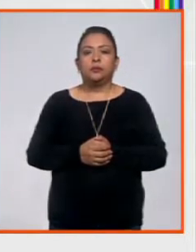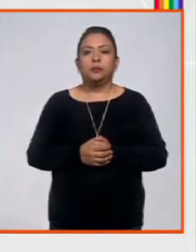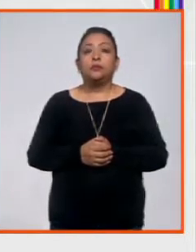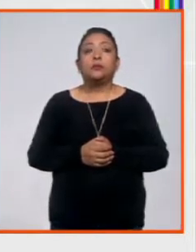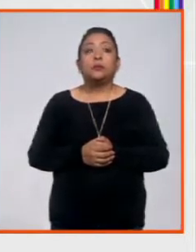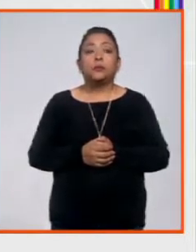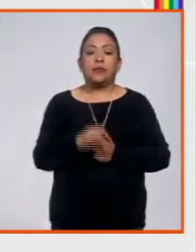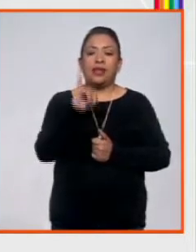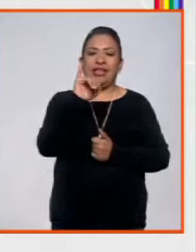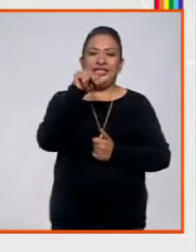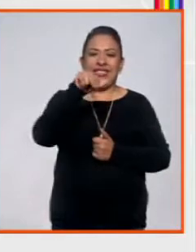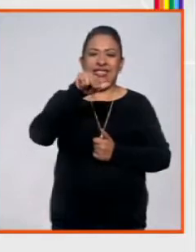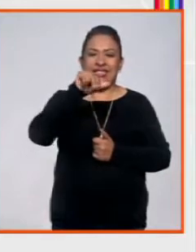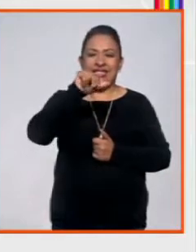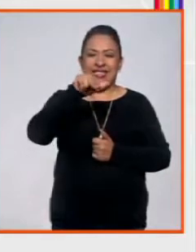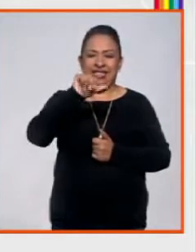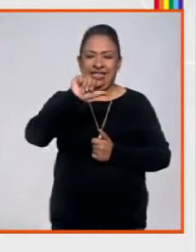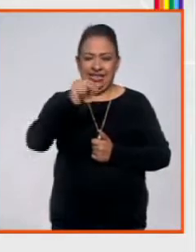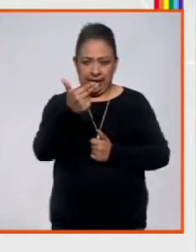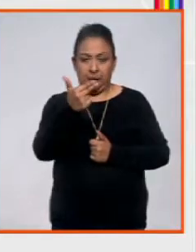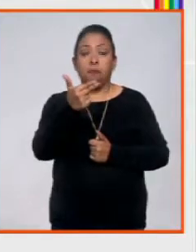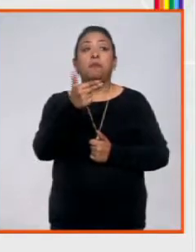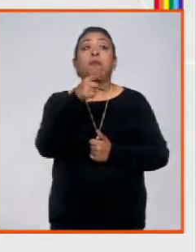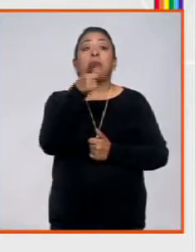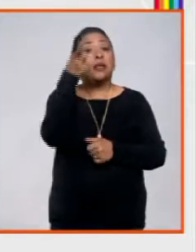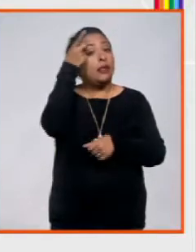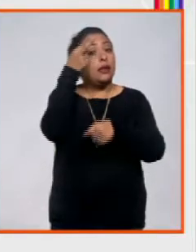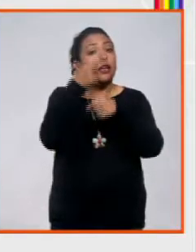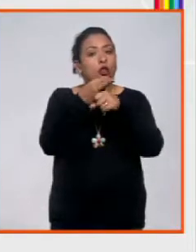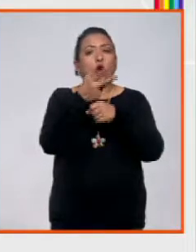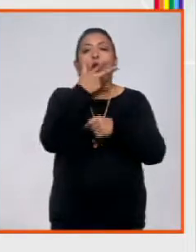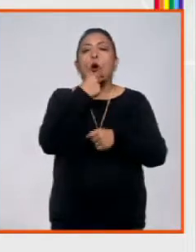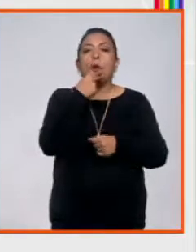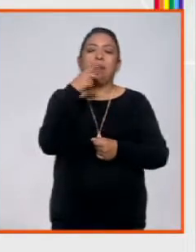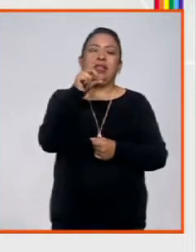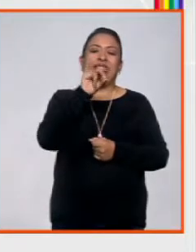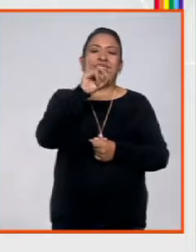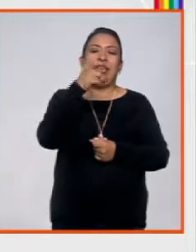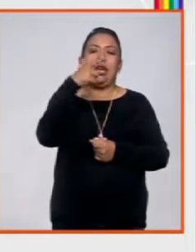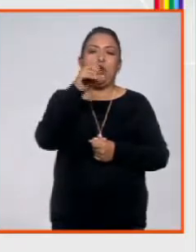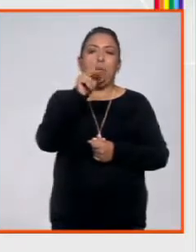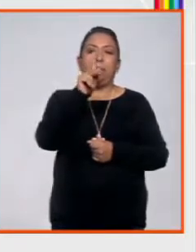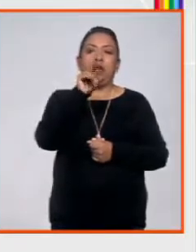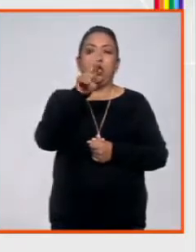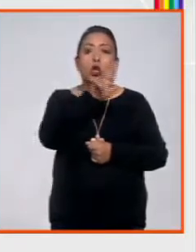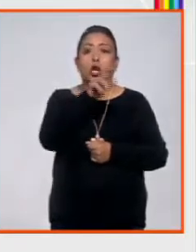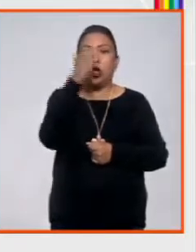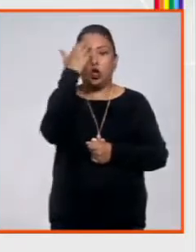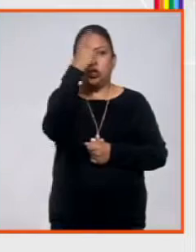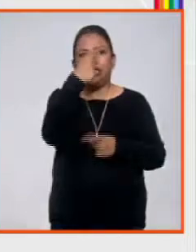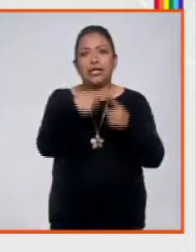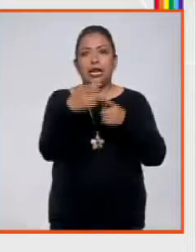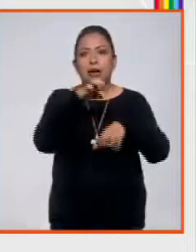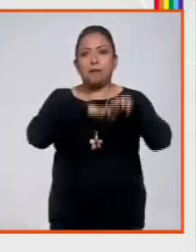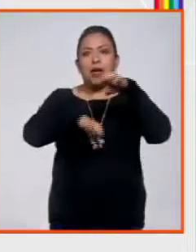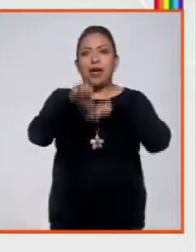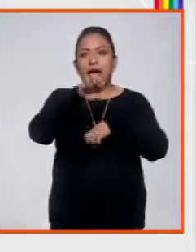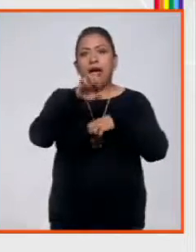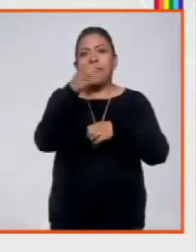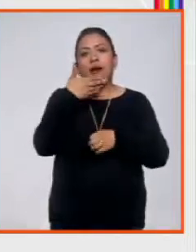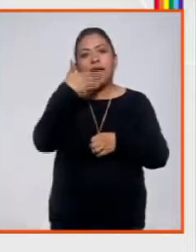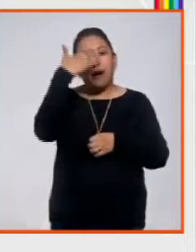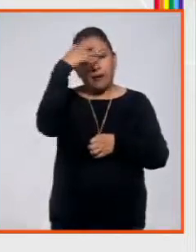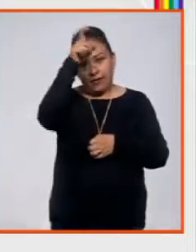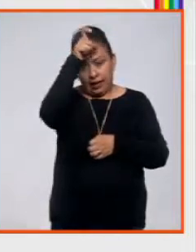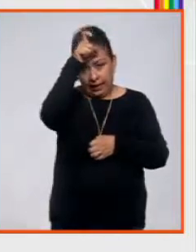el instituto nacional de antropología e historia dirigido por el antropólogo diego fue reconocido por la embajada de la república árabe